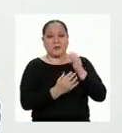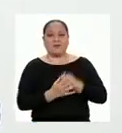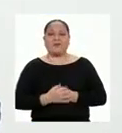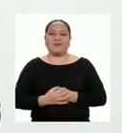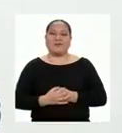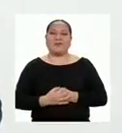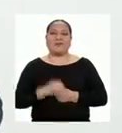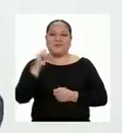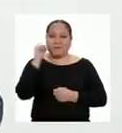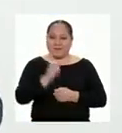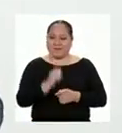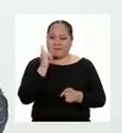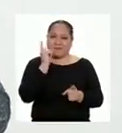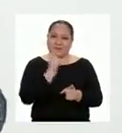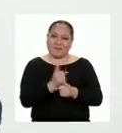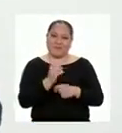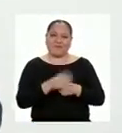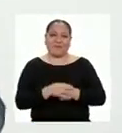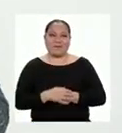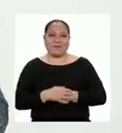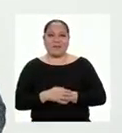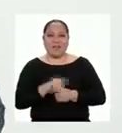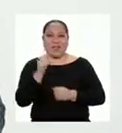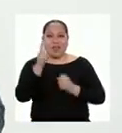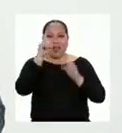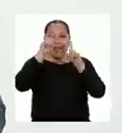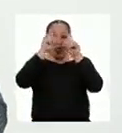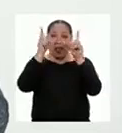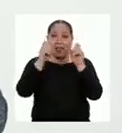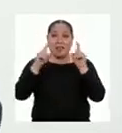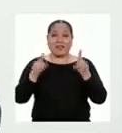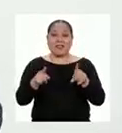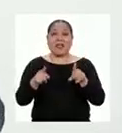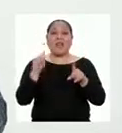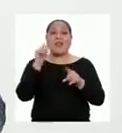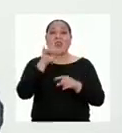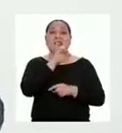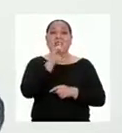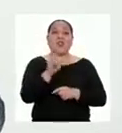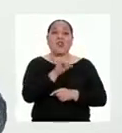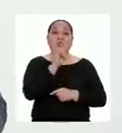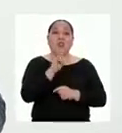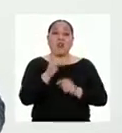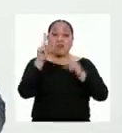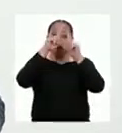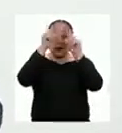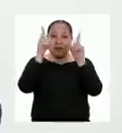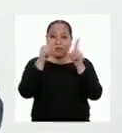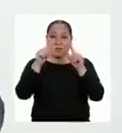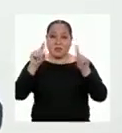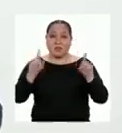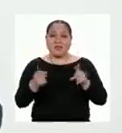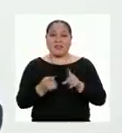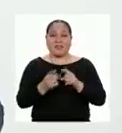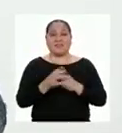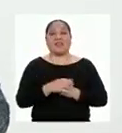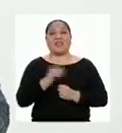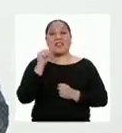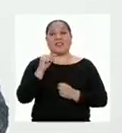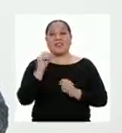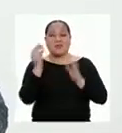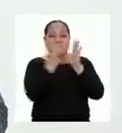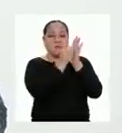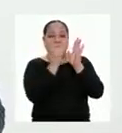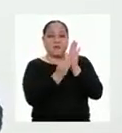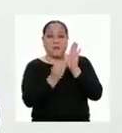Así es. Y como vemos, la llave es el signo gráfico que utiliza para abarcar los elementos que pertenecen a